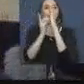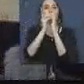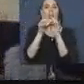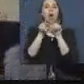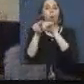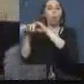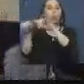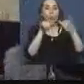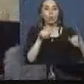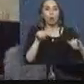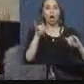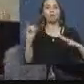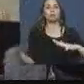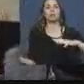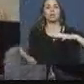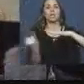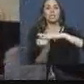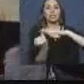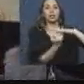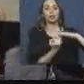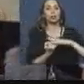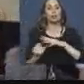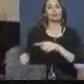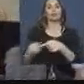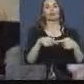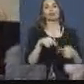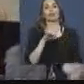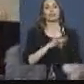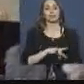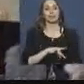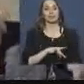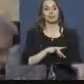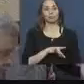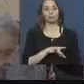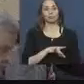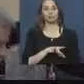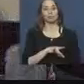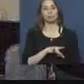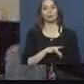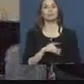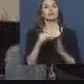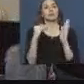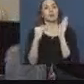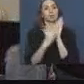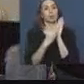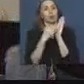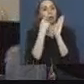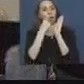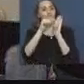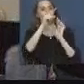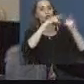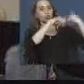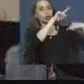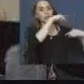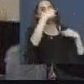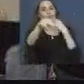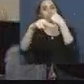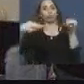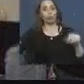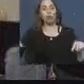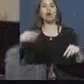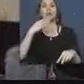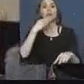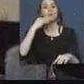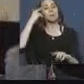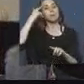correcta inclusión en la sociedad chilena, lo cual no solo será reconocimiento a la historia, sino que será con